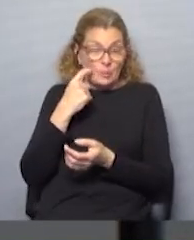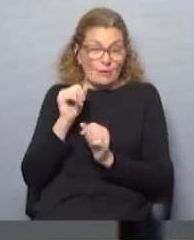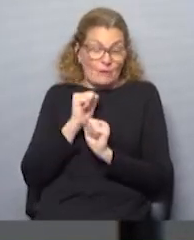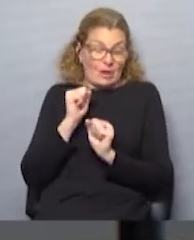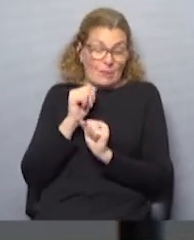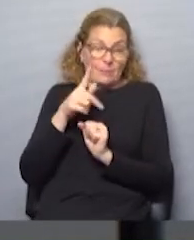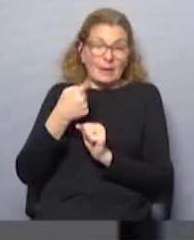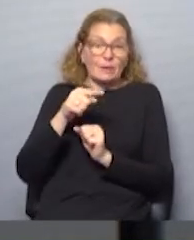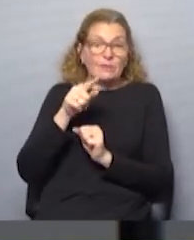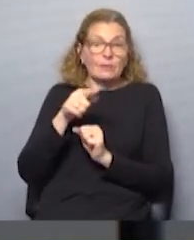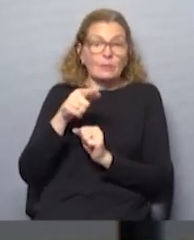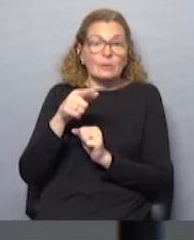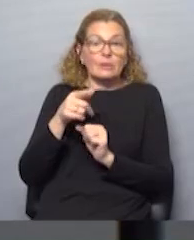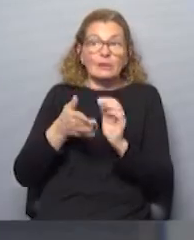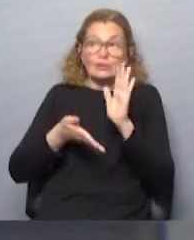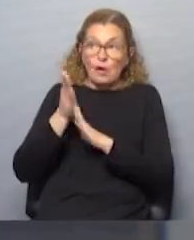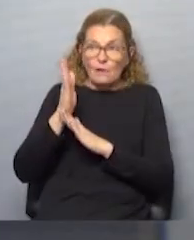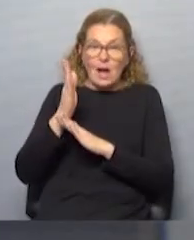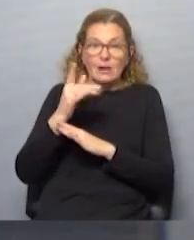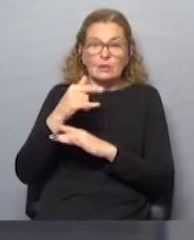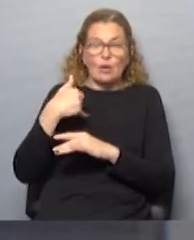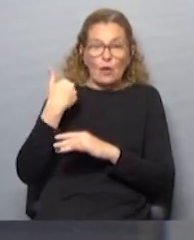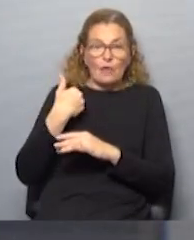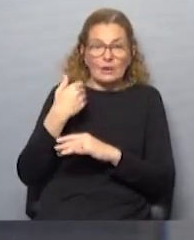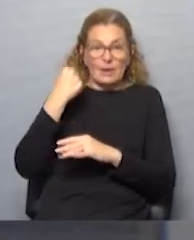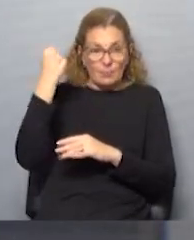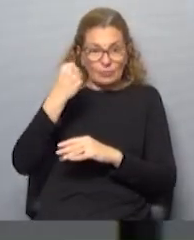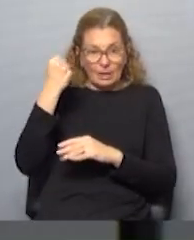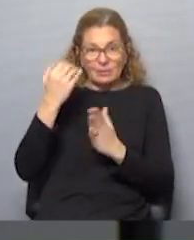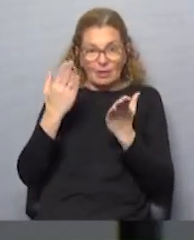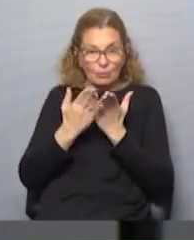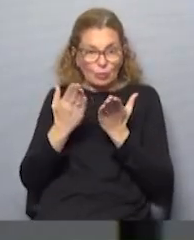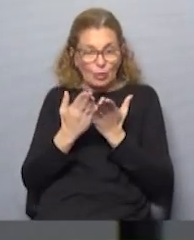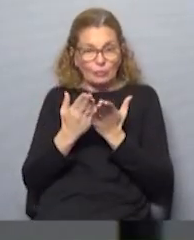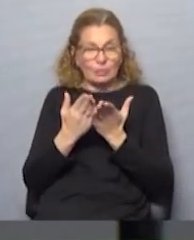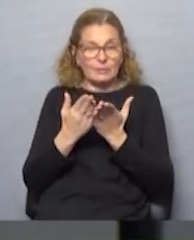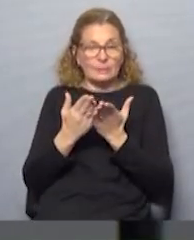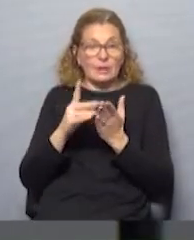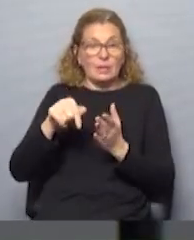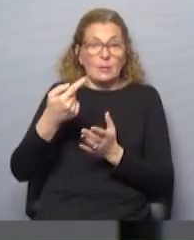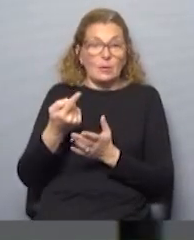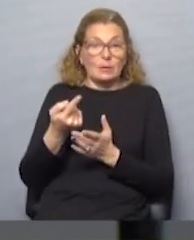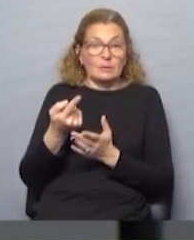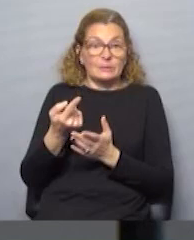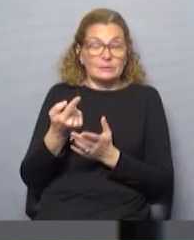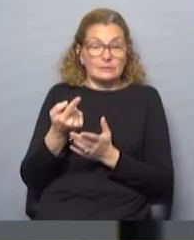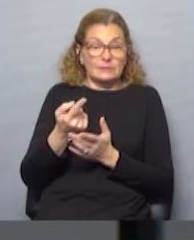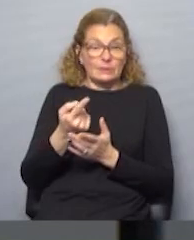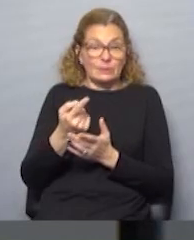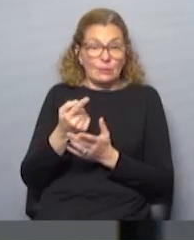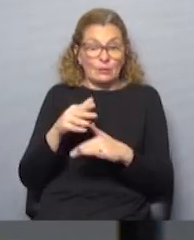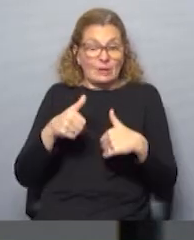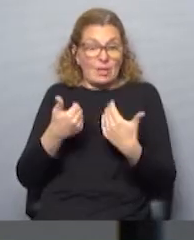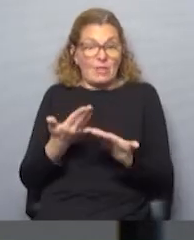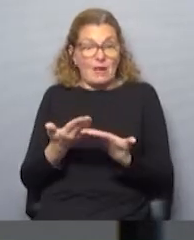pero es así además del dolor de que se nos vayan los talentos y este y después si no se le da